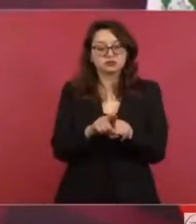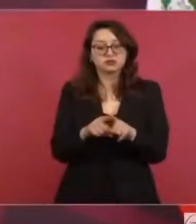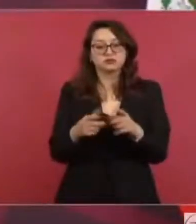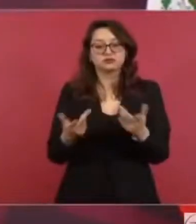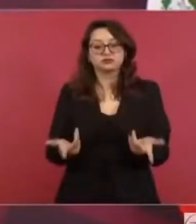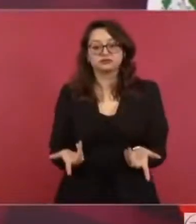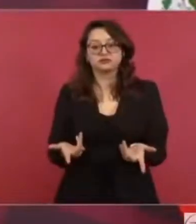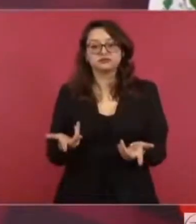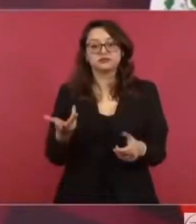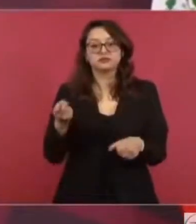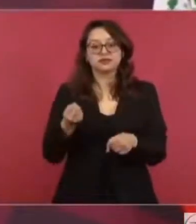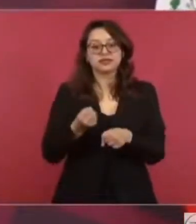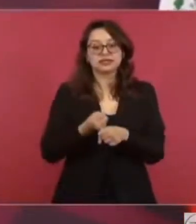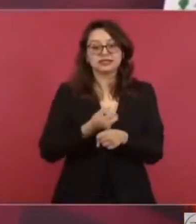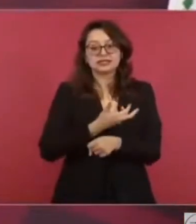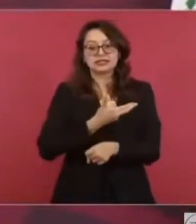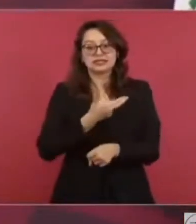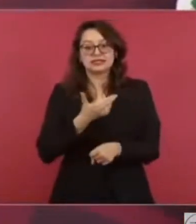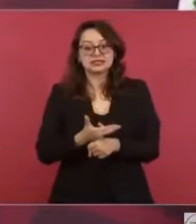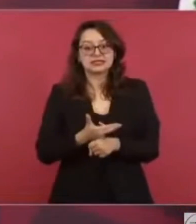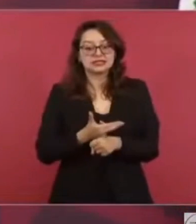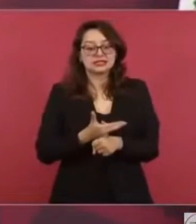Tenían secretarios